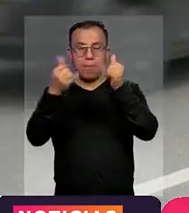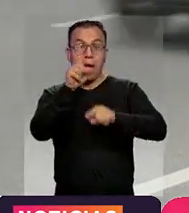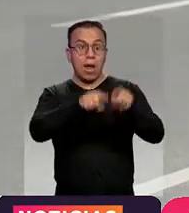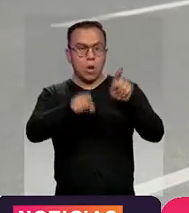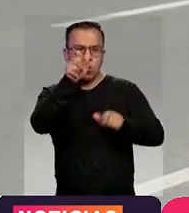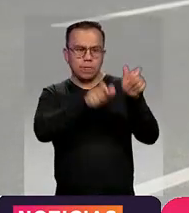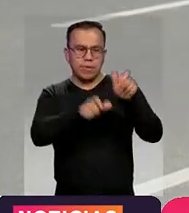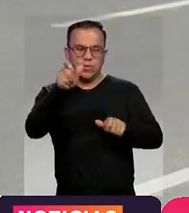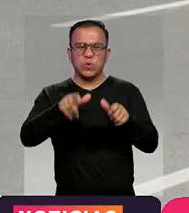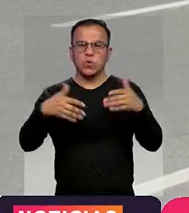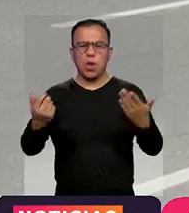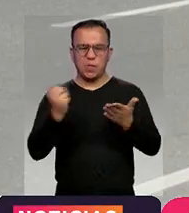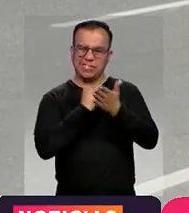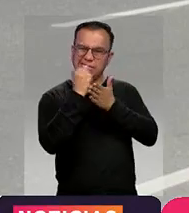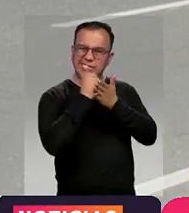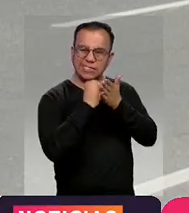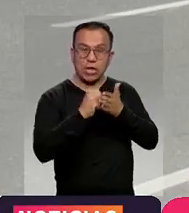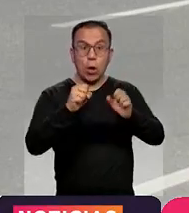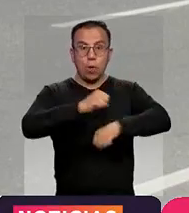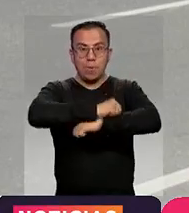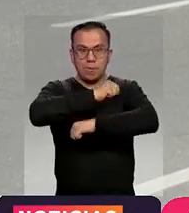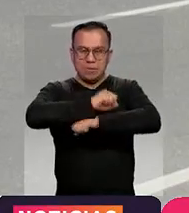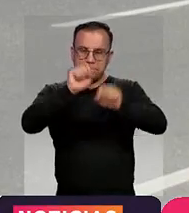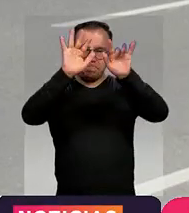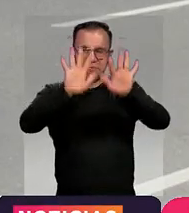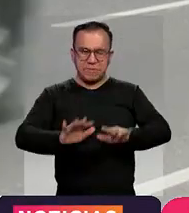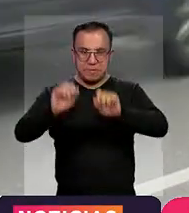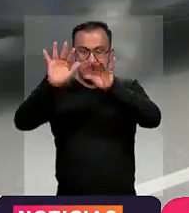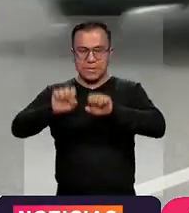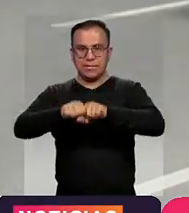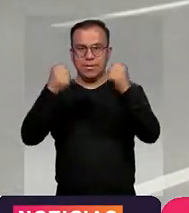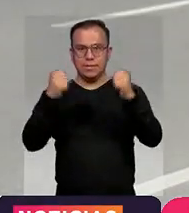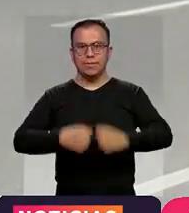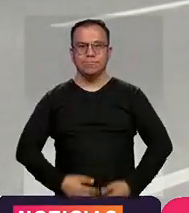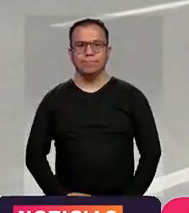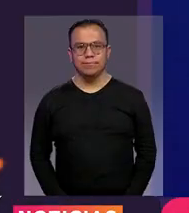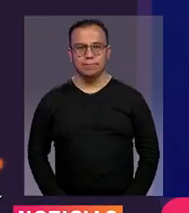algunas personas rayan y rompen vidrios de las estaciones de Transmilenio.